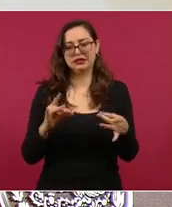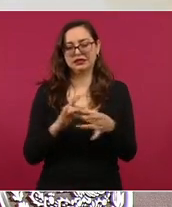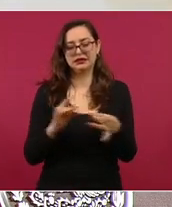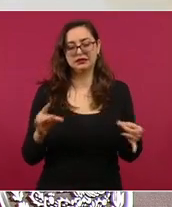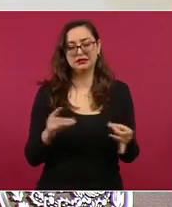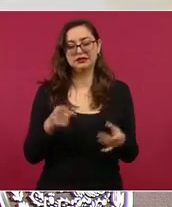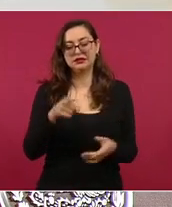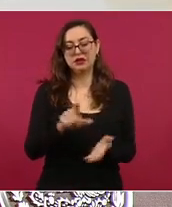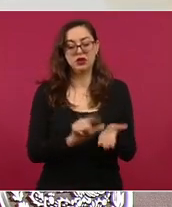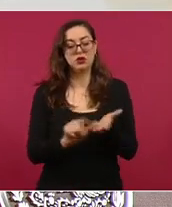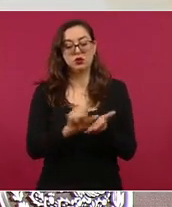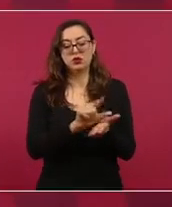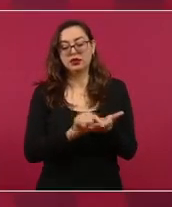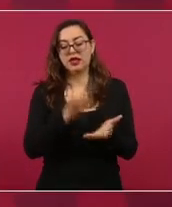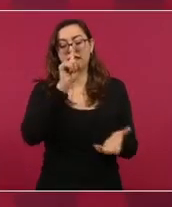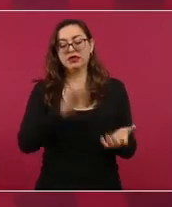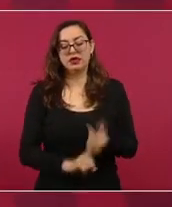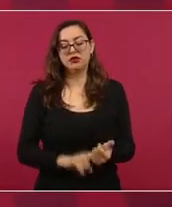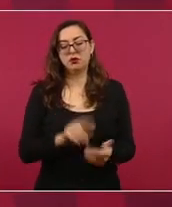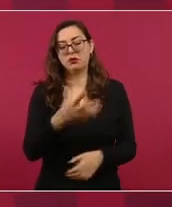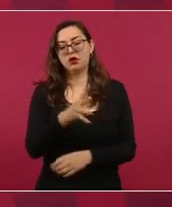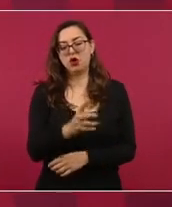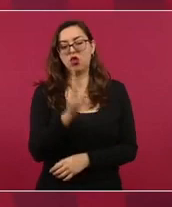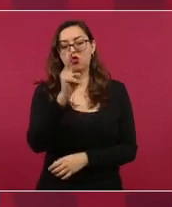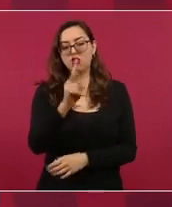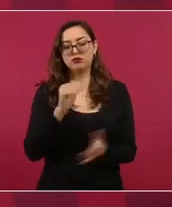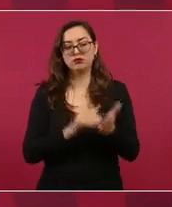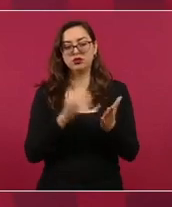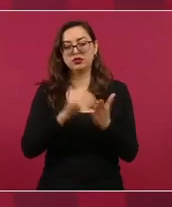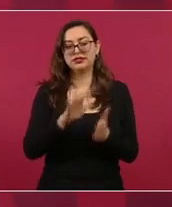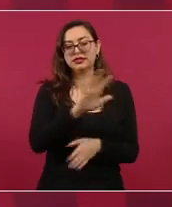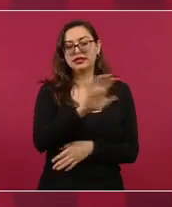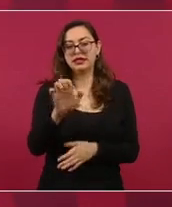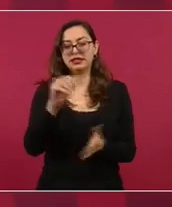son como 2,500,000 usuarios en el país.